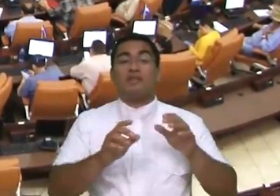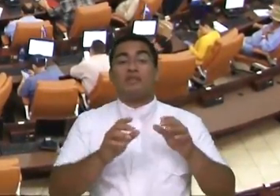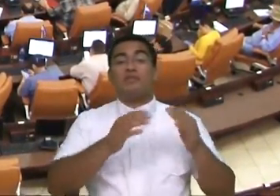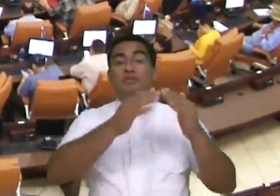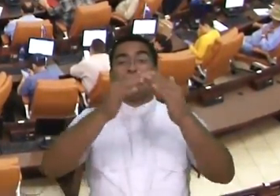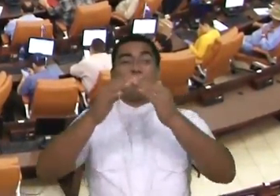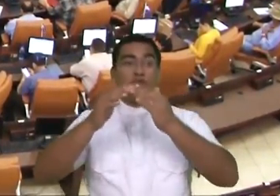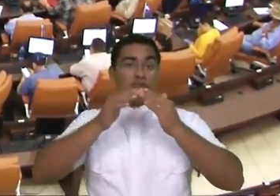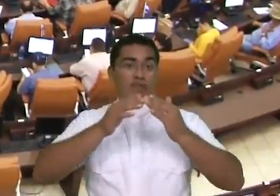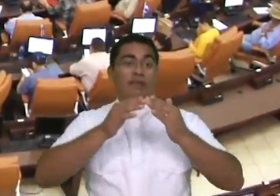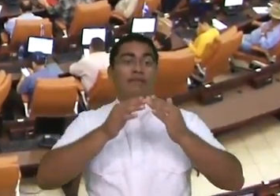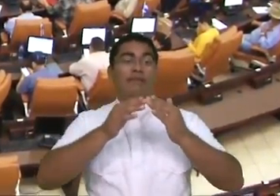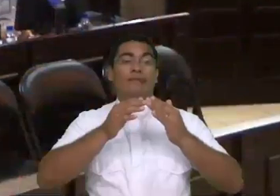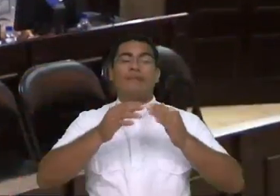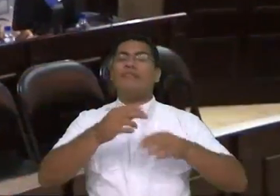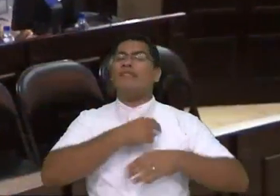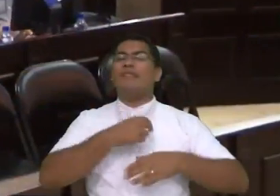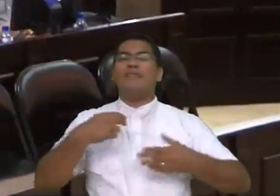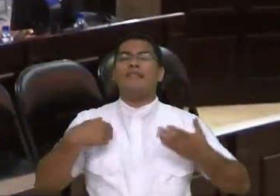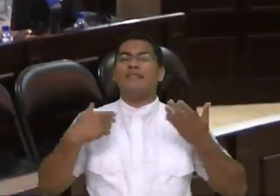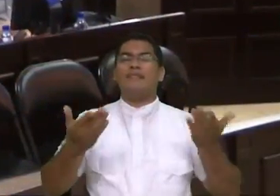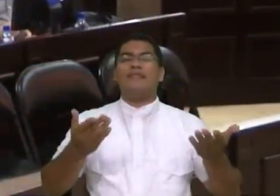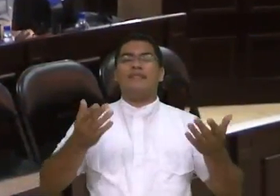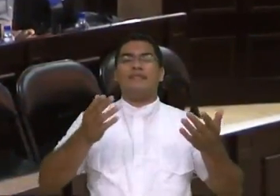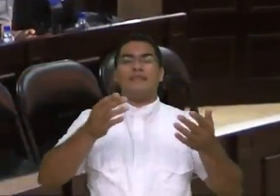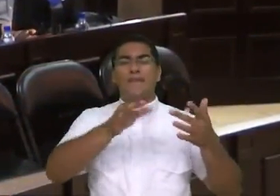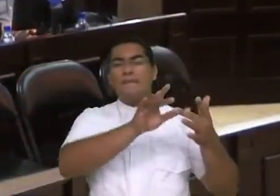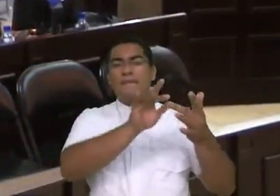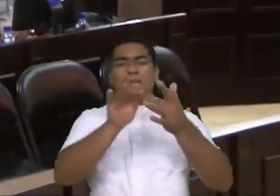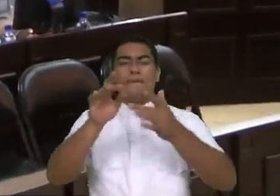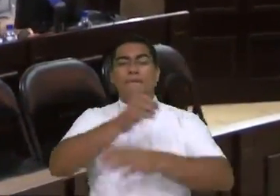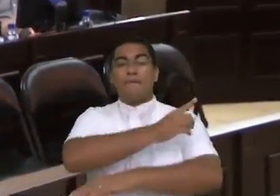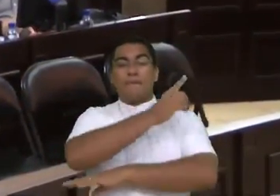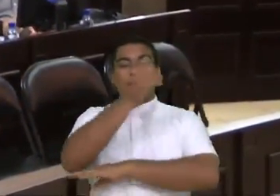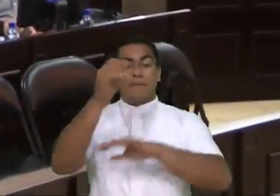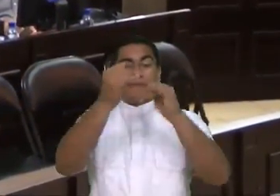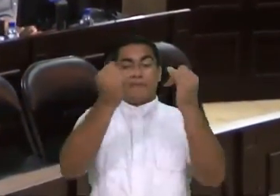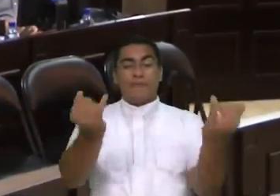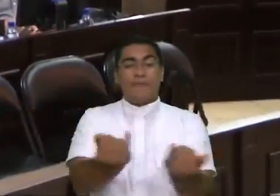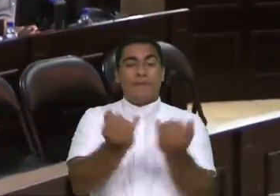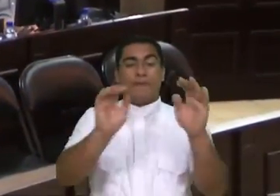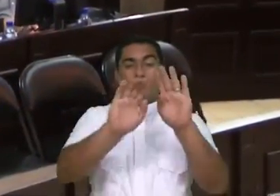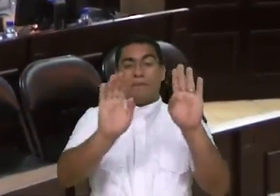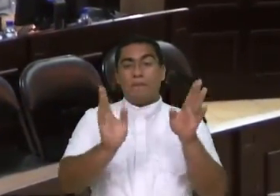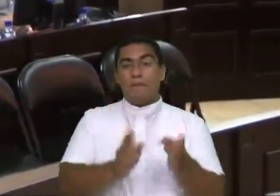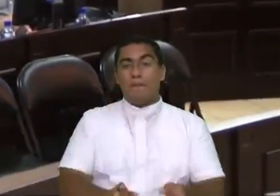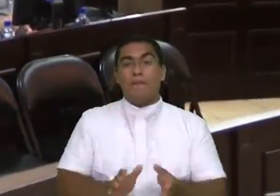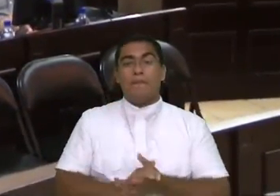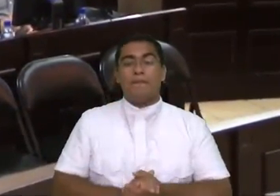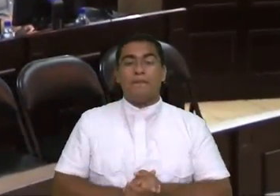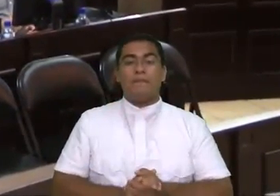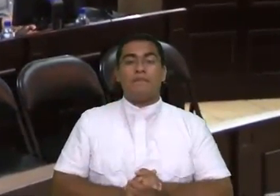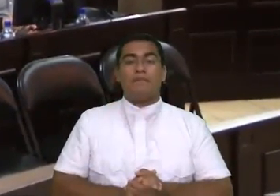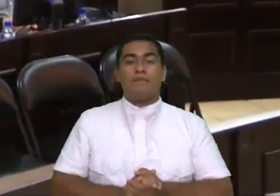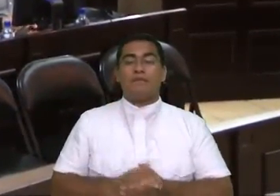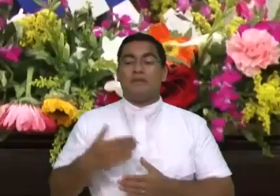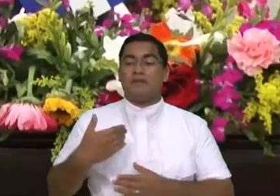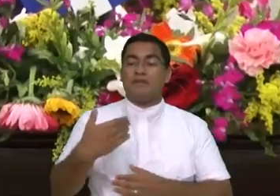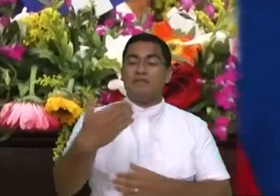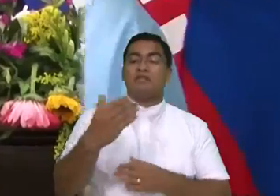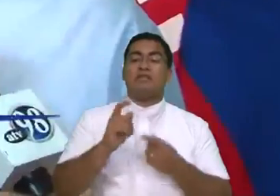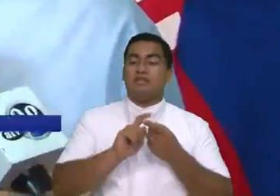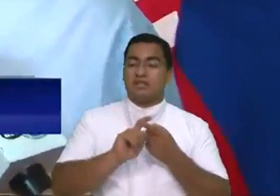del país, realizarán una sesión especial en saludo al Día Internacional de la Mujer. A partir de este